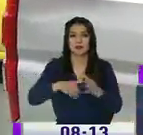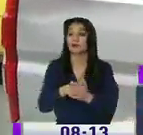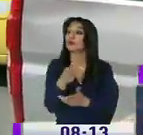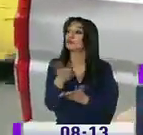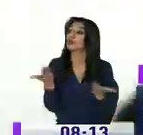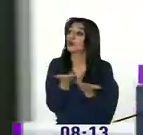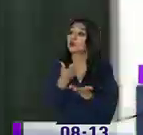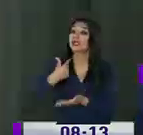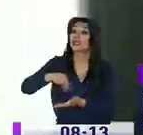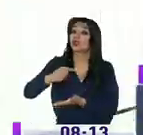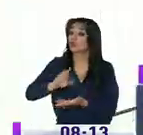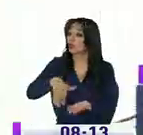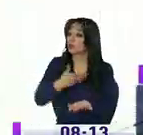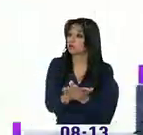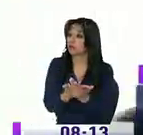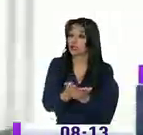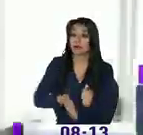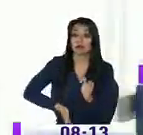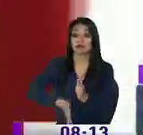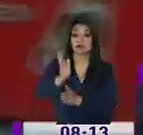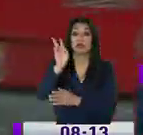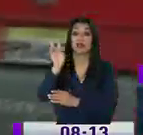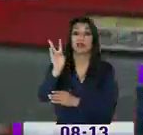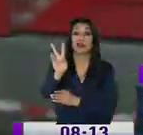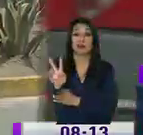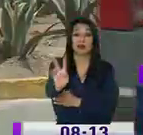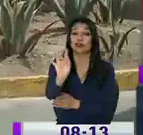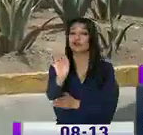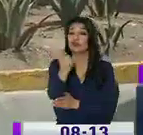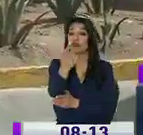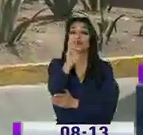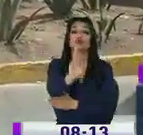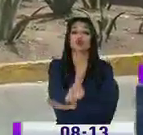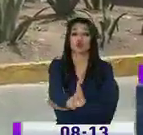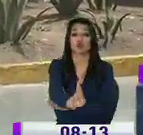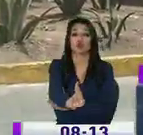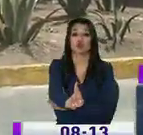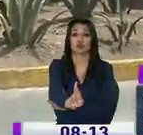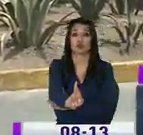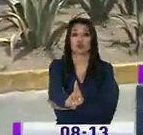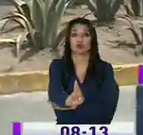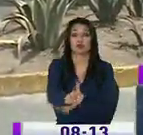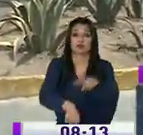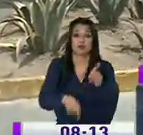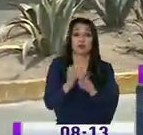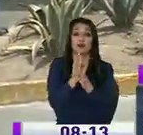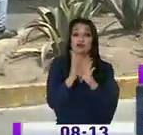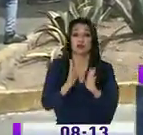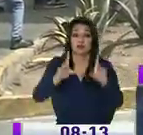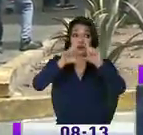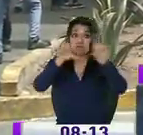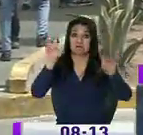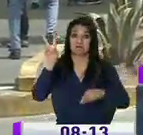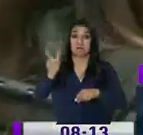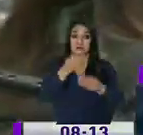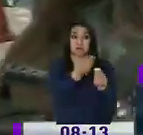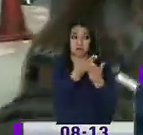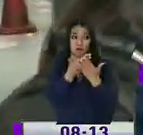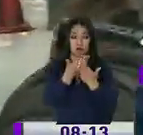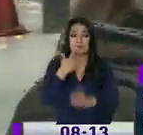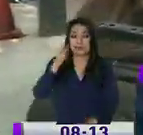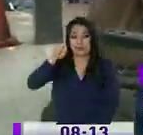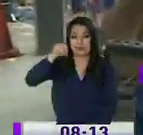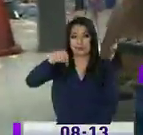Quitumbe. El corredor de la Ecovía solo se dirigía al sur de Quito. Varios funcionarios de la empresa de pasajeros informaban a la